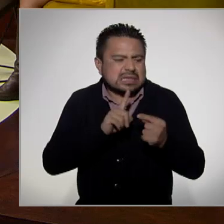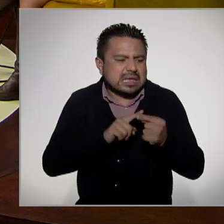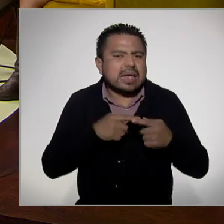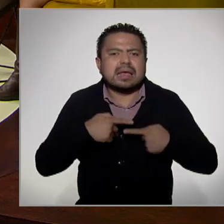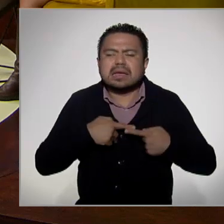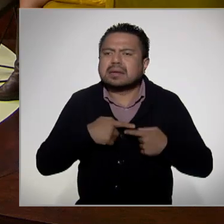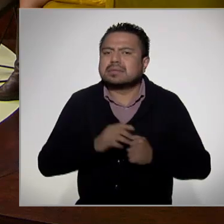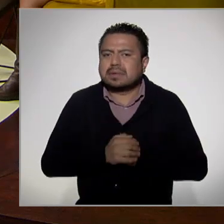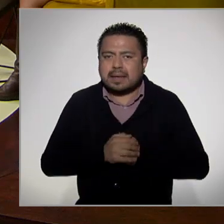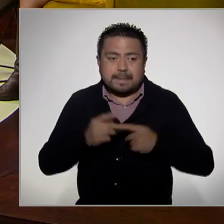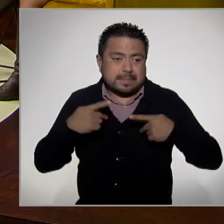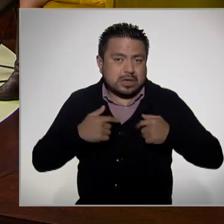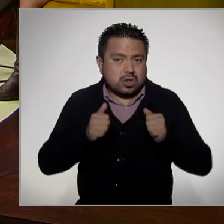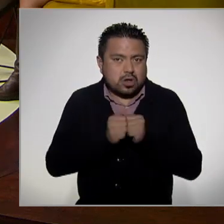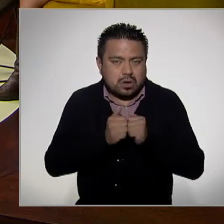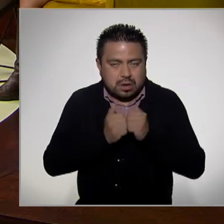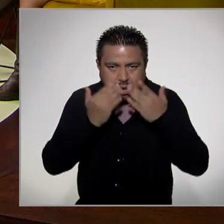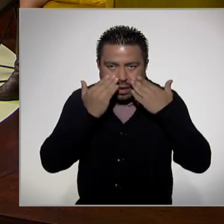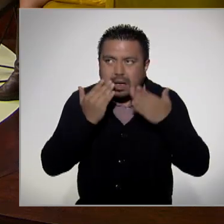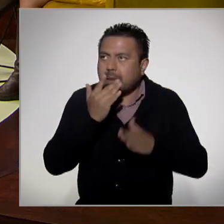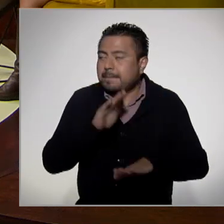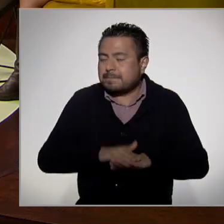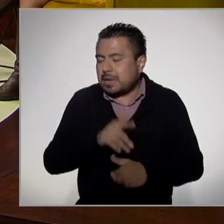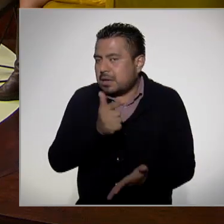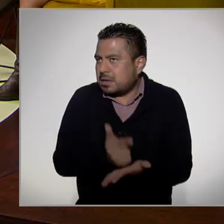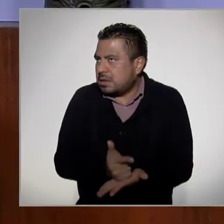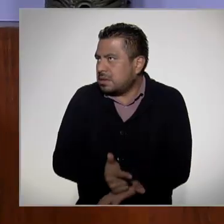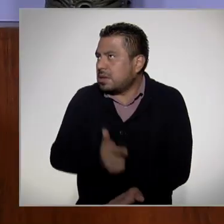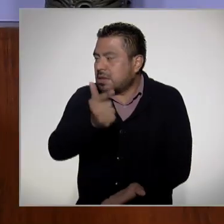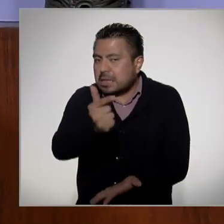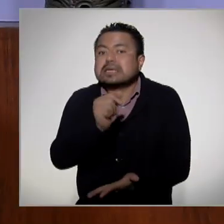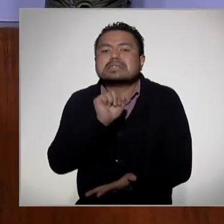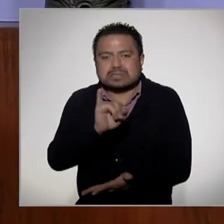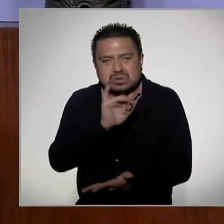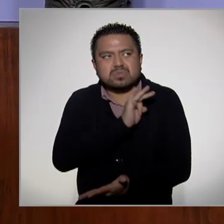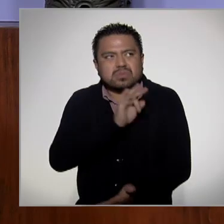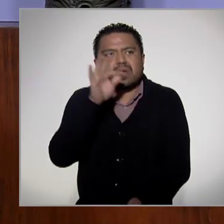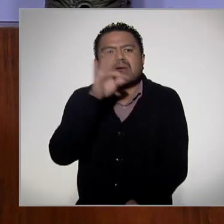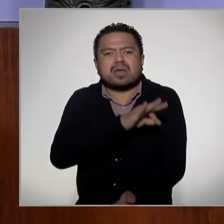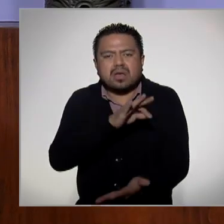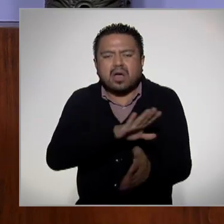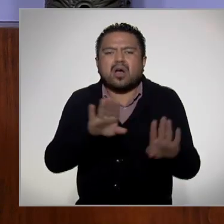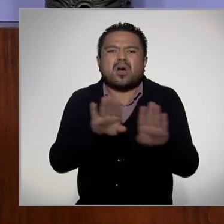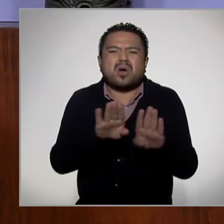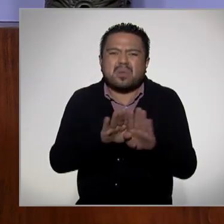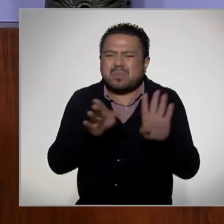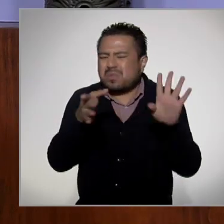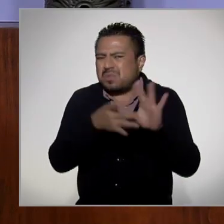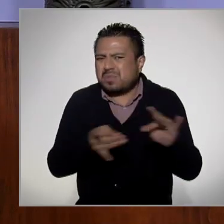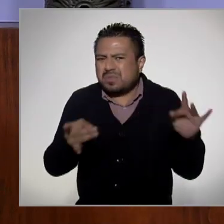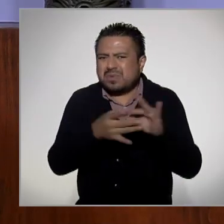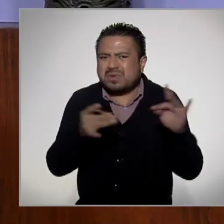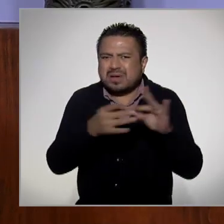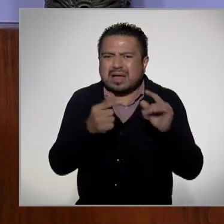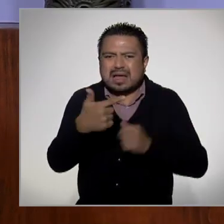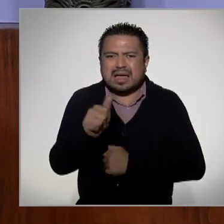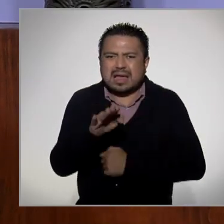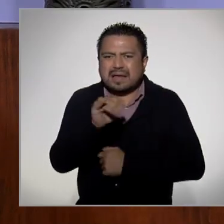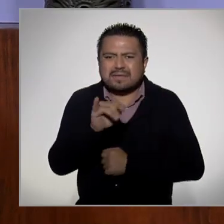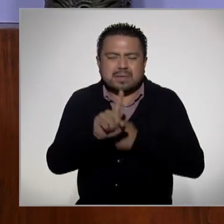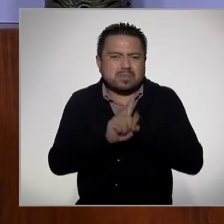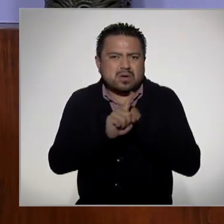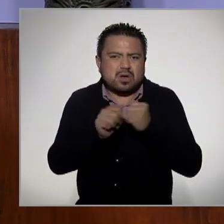en pacientes con anemia grave que tienen este sintomatología grave como lo explica gary sobre todo problemas